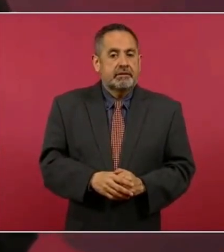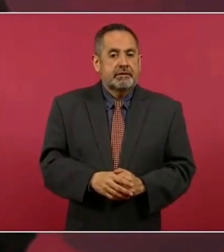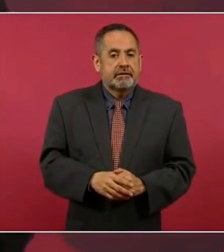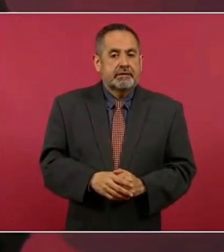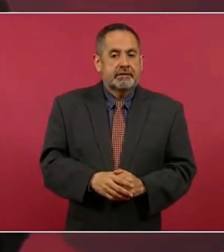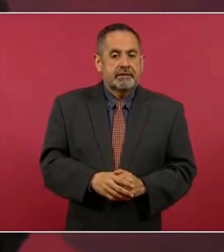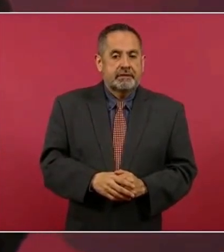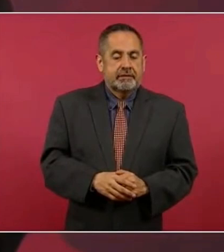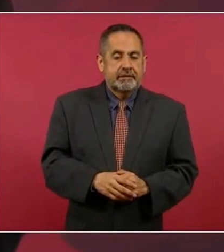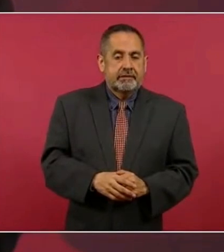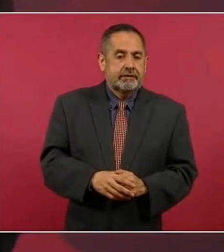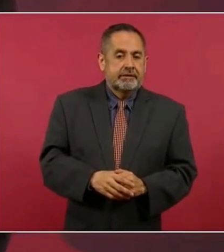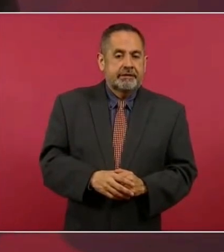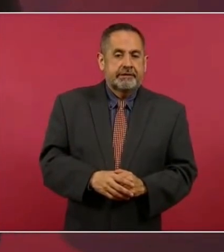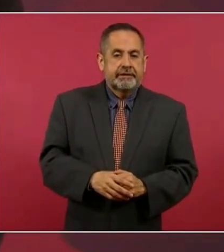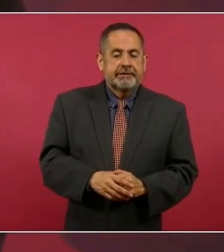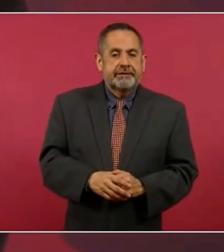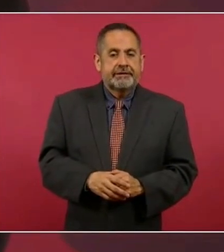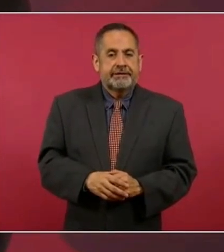y